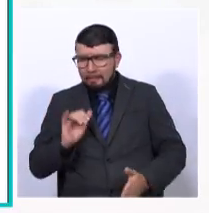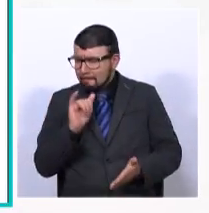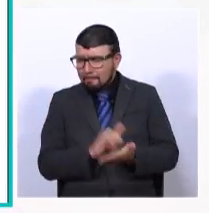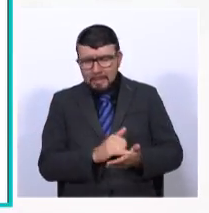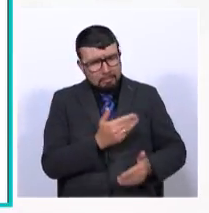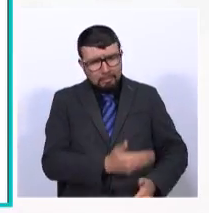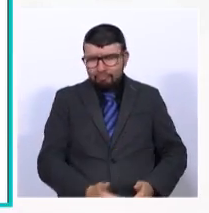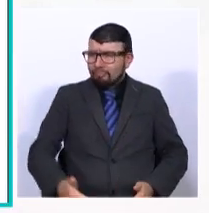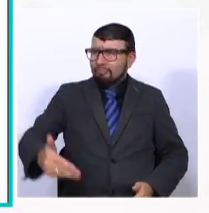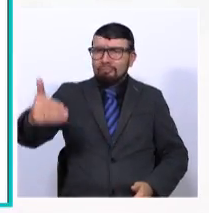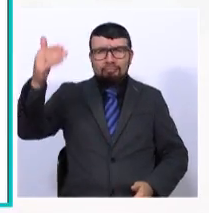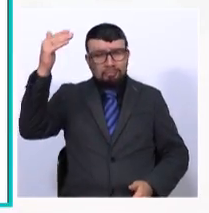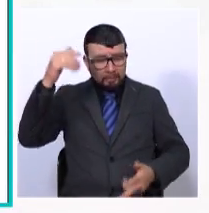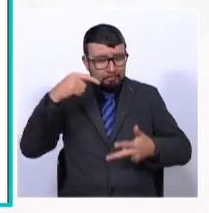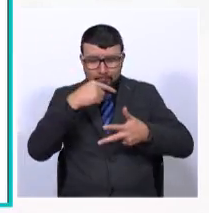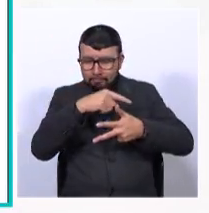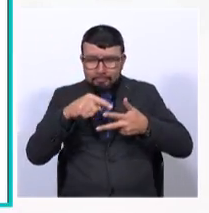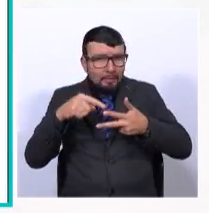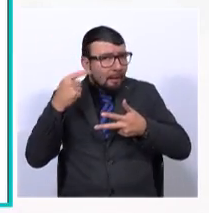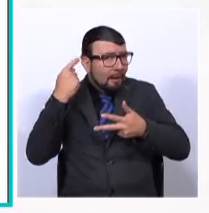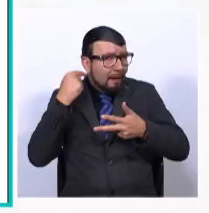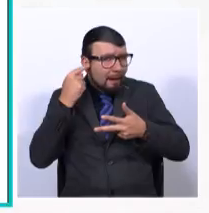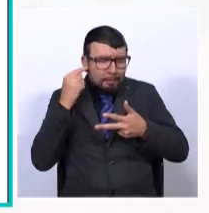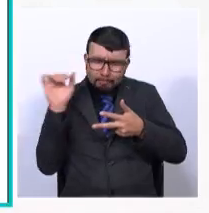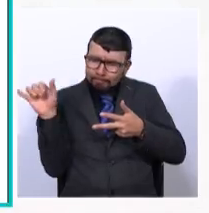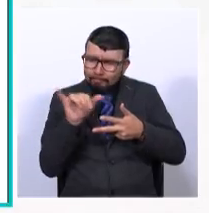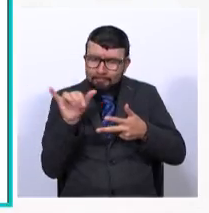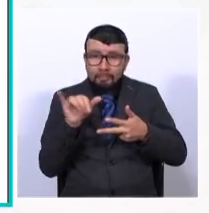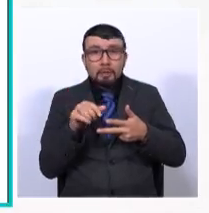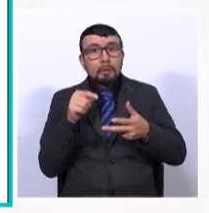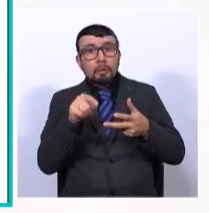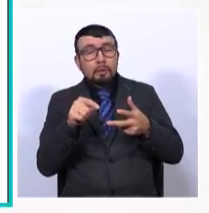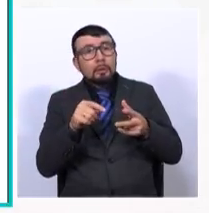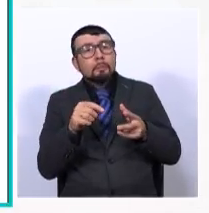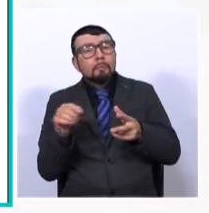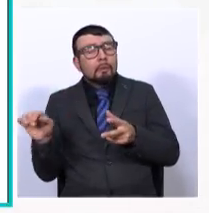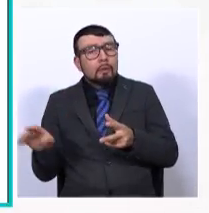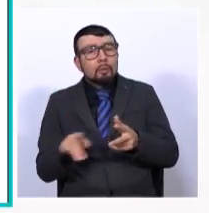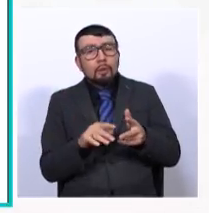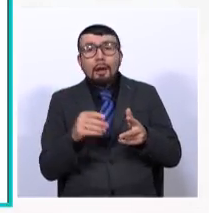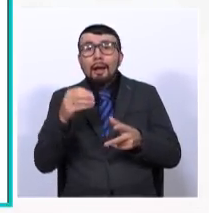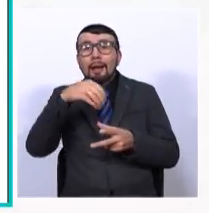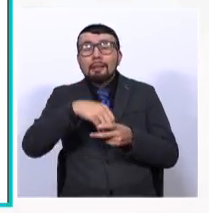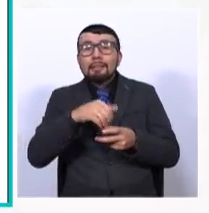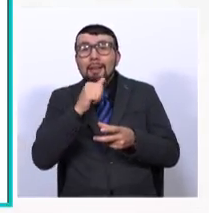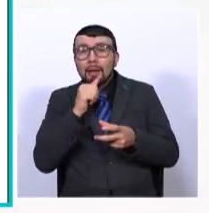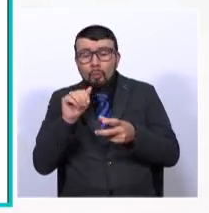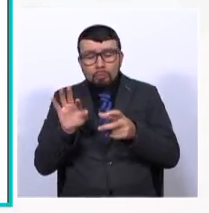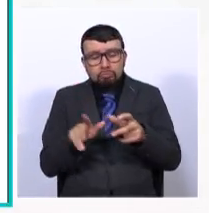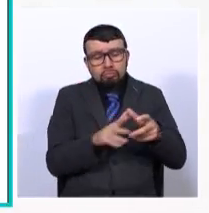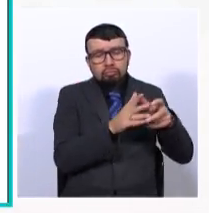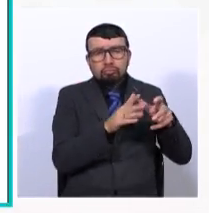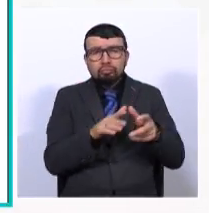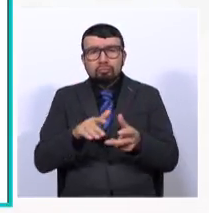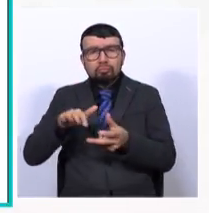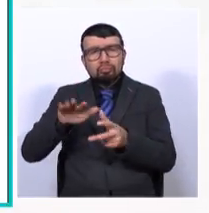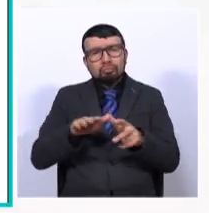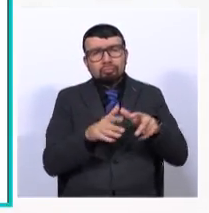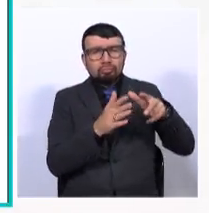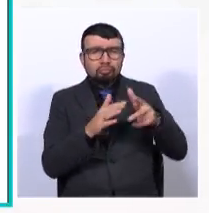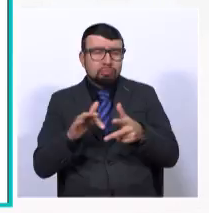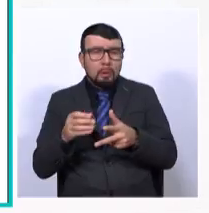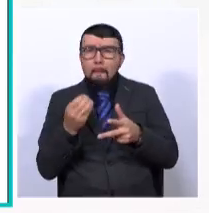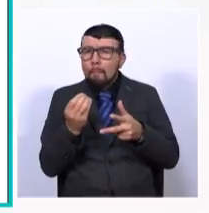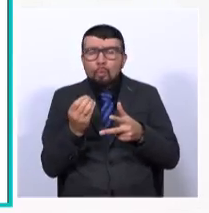mueven dentro de este caracol, dentro de esta parte, un líquido. Y esto aquí adentro es lleno